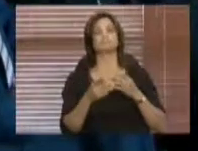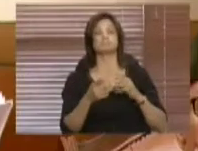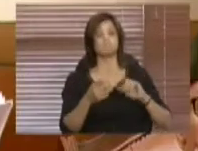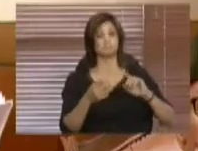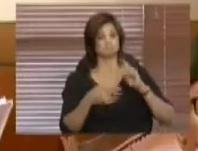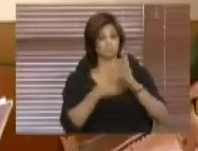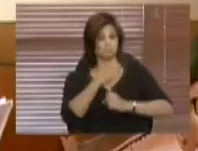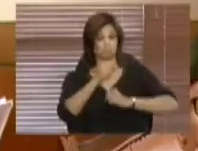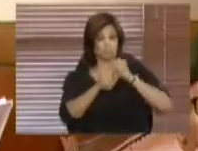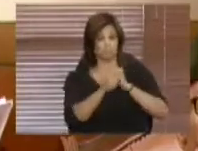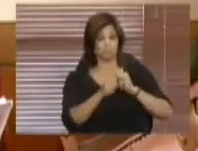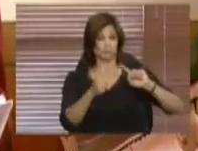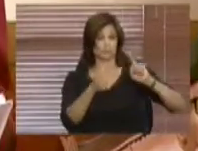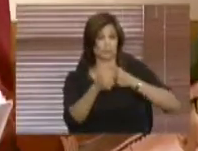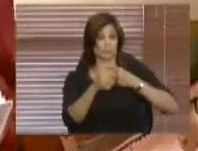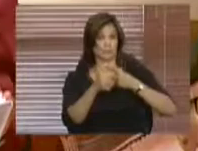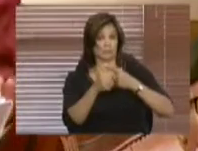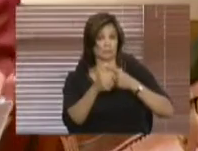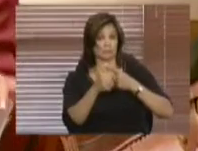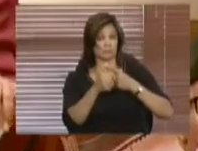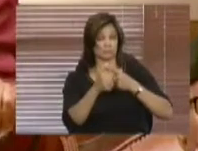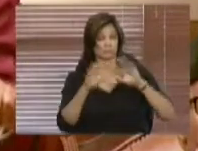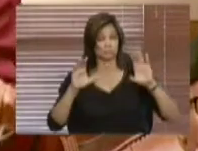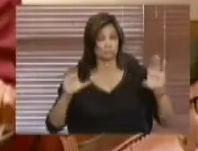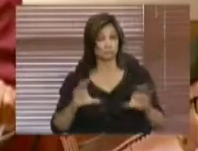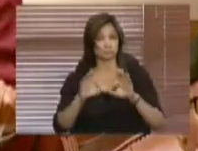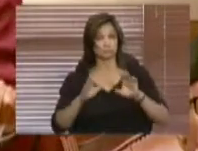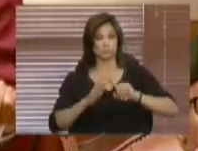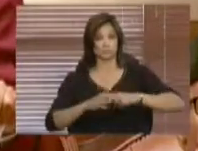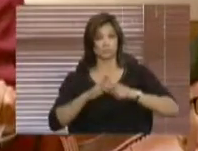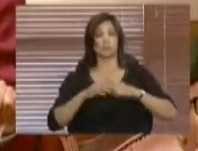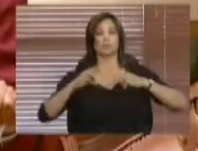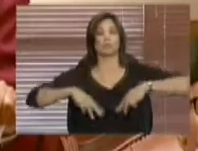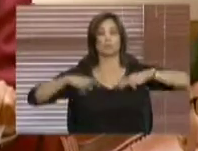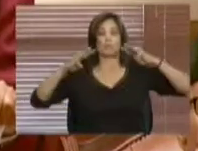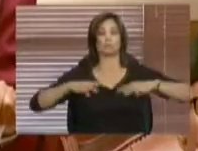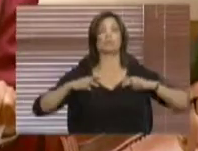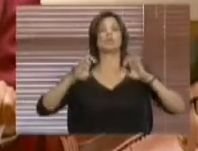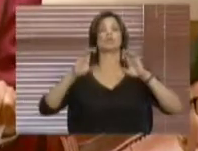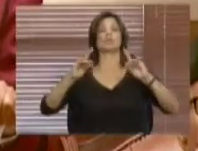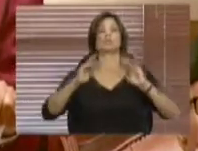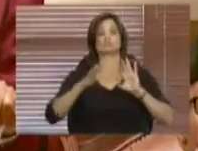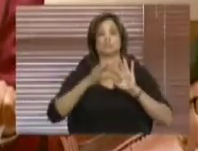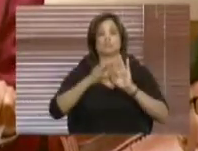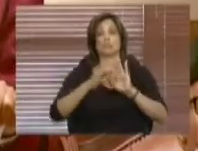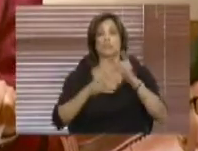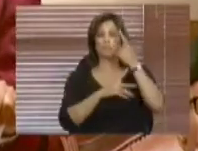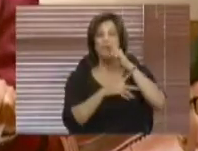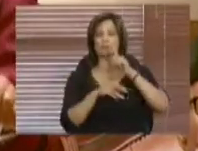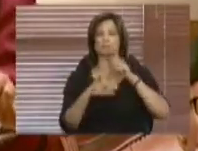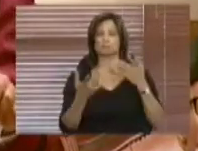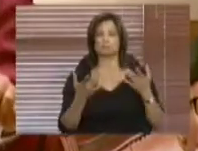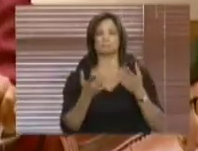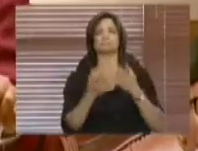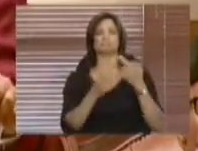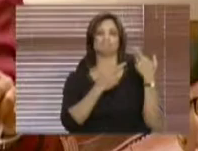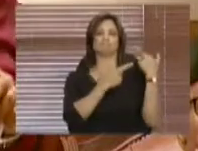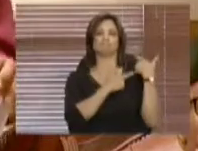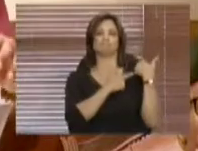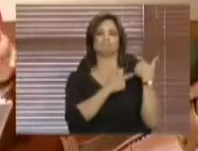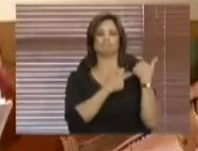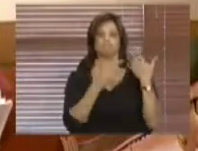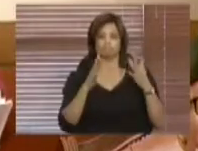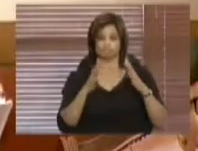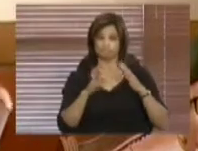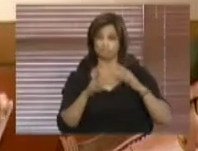año de gestión se realizaron acciones concretas con el Ministerio de Educación para materializar los compromisos